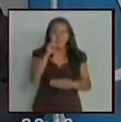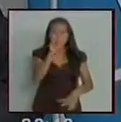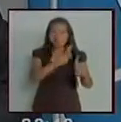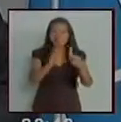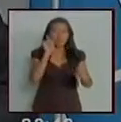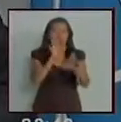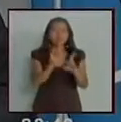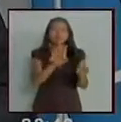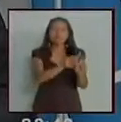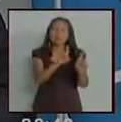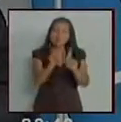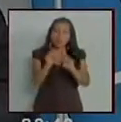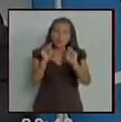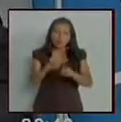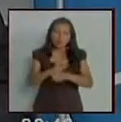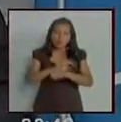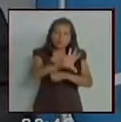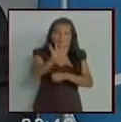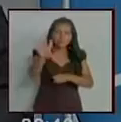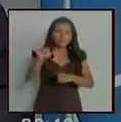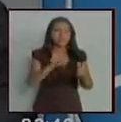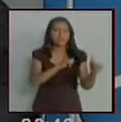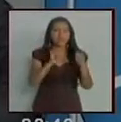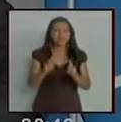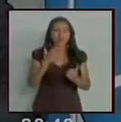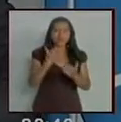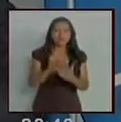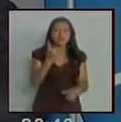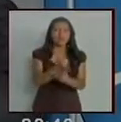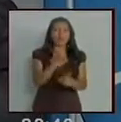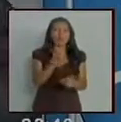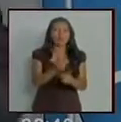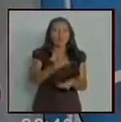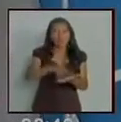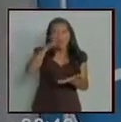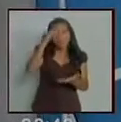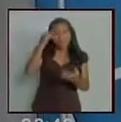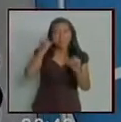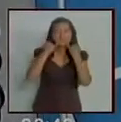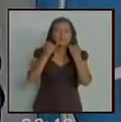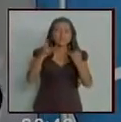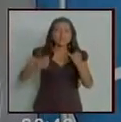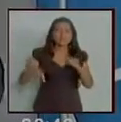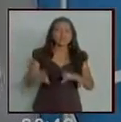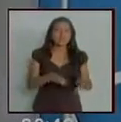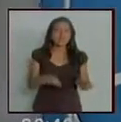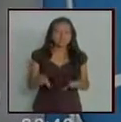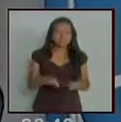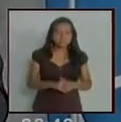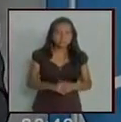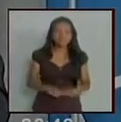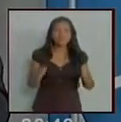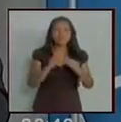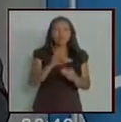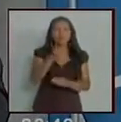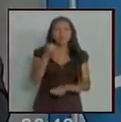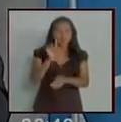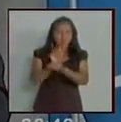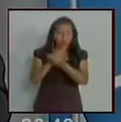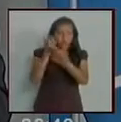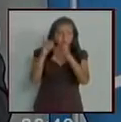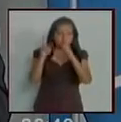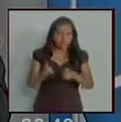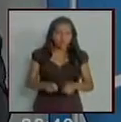que la gente tome a bien y de manera realmente efectiva todo lo que se necesita hacer. A ver, doctor, tenemos